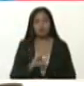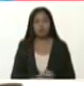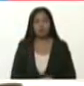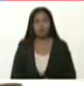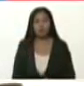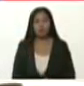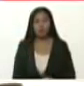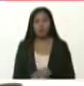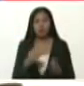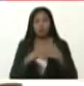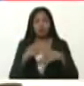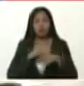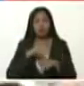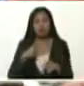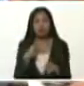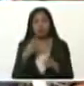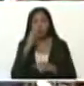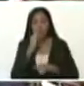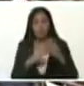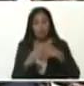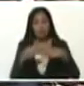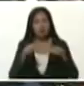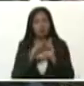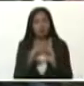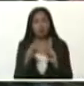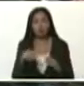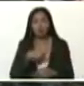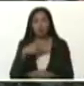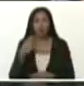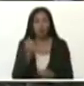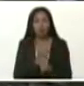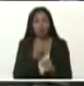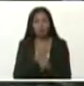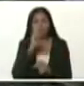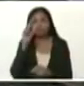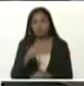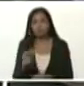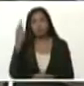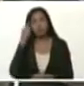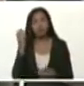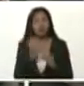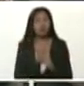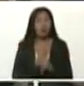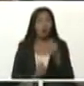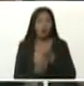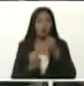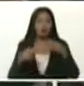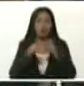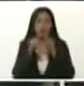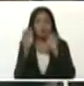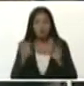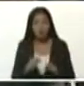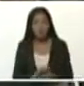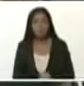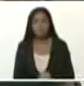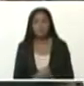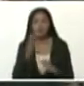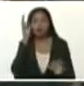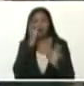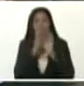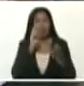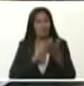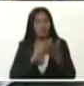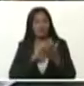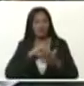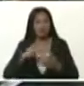Y nos lanzamos nosotros con humildad, con pasión, con trabajo diario, con trabajo de base, con la fe y la verdad